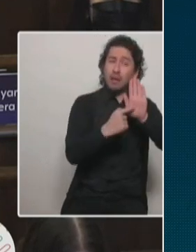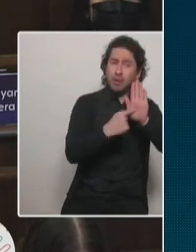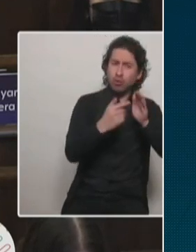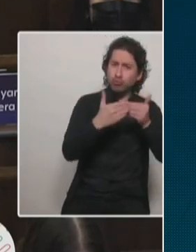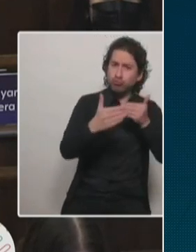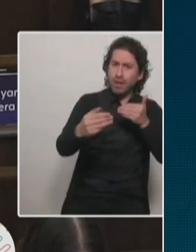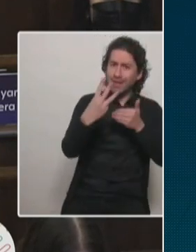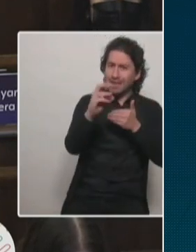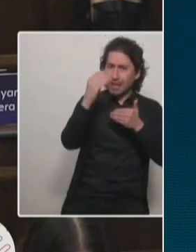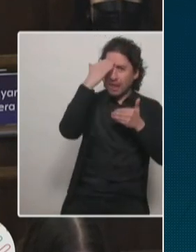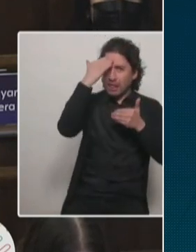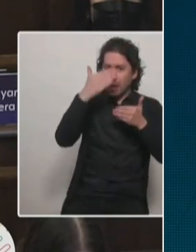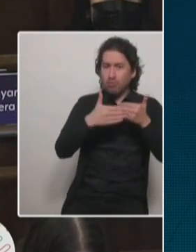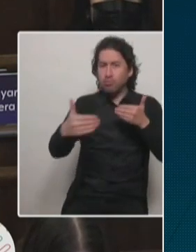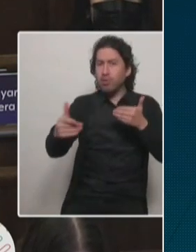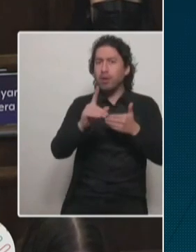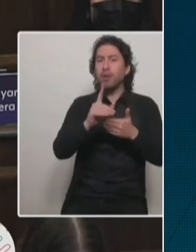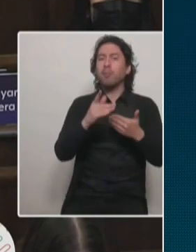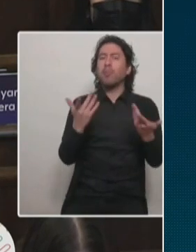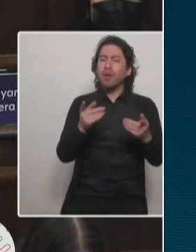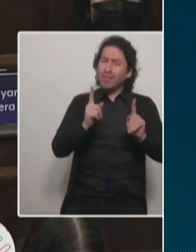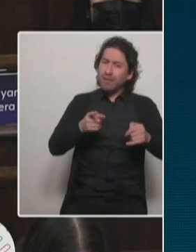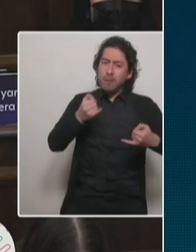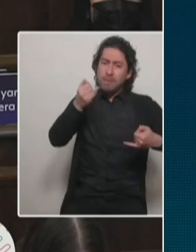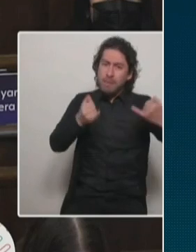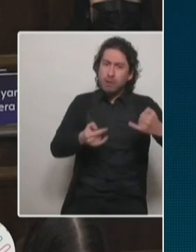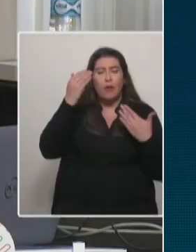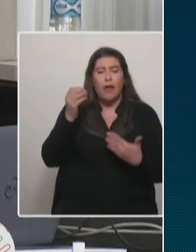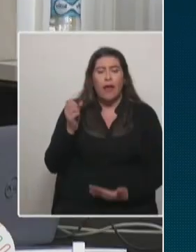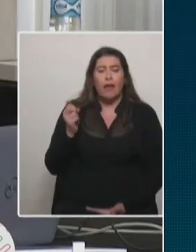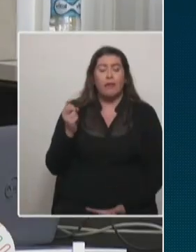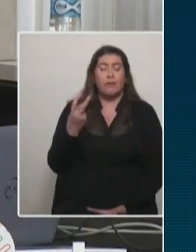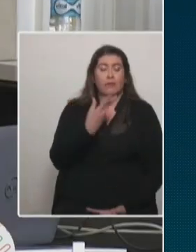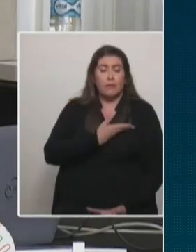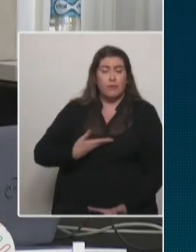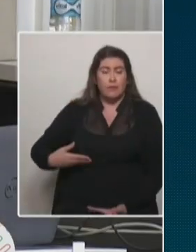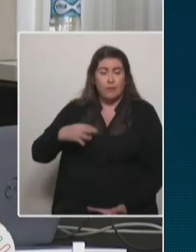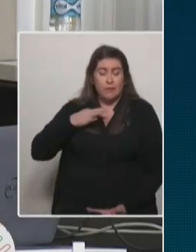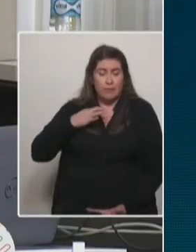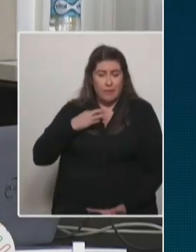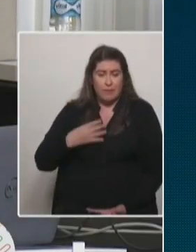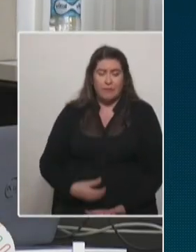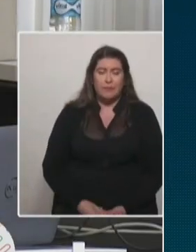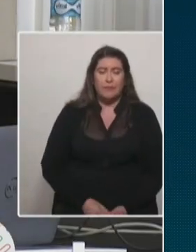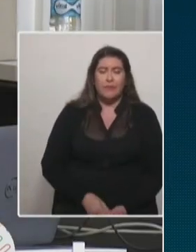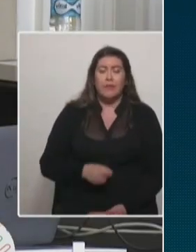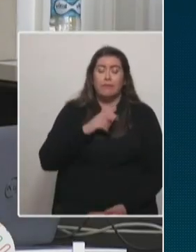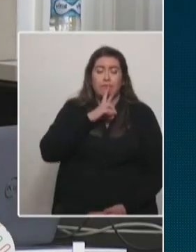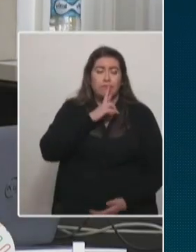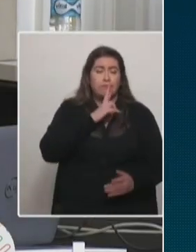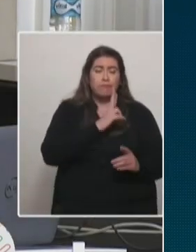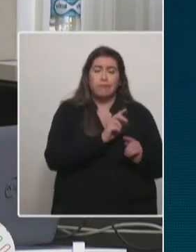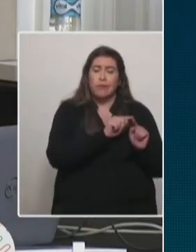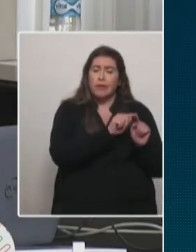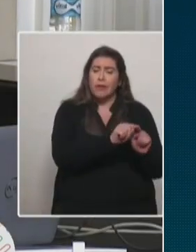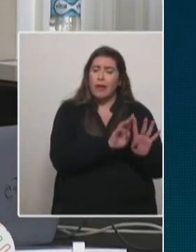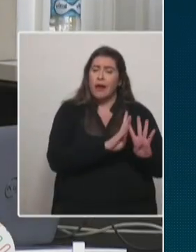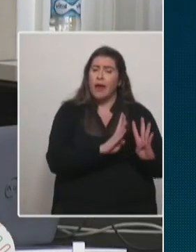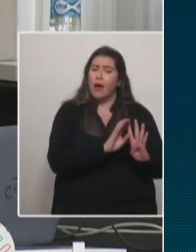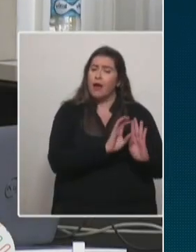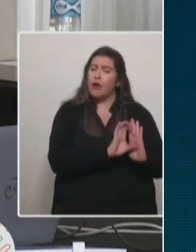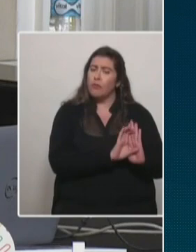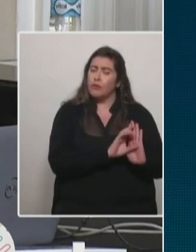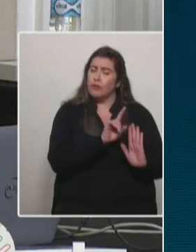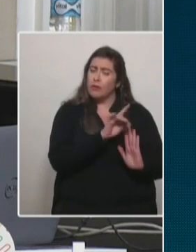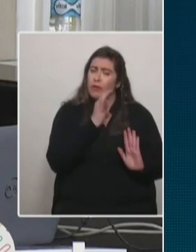actividad de parte de todos los convencionales que vemos que está haciendo un ambiente adverso yo no creo que haya ninguna disposición